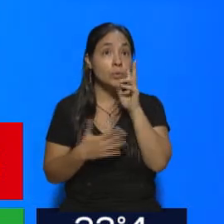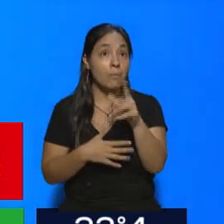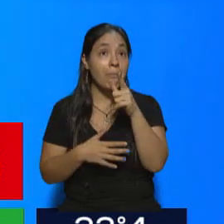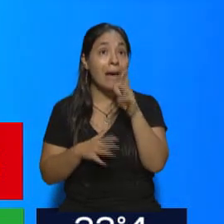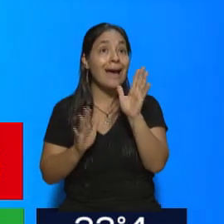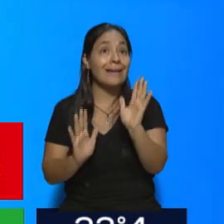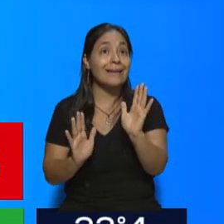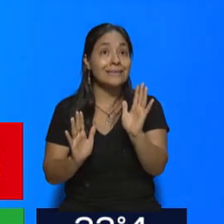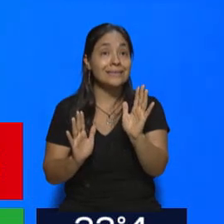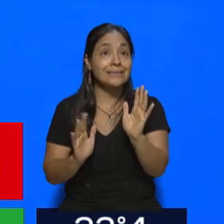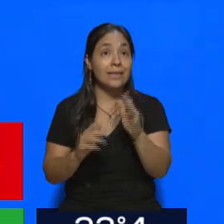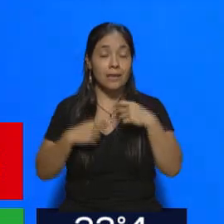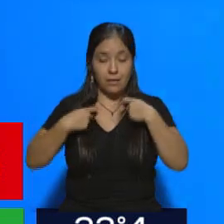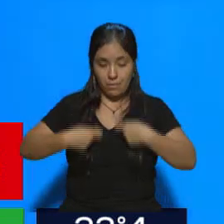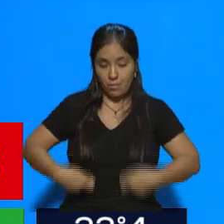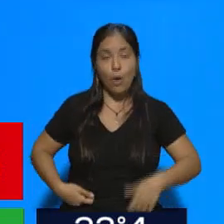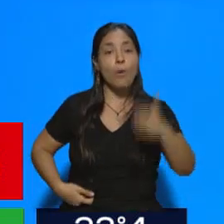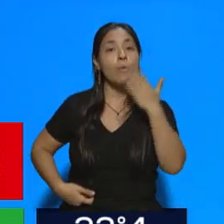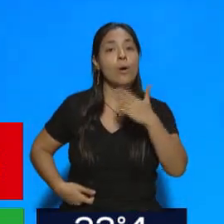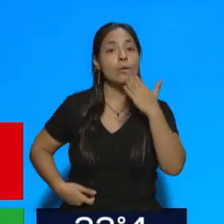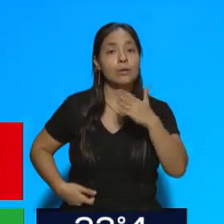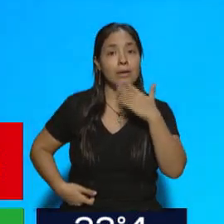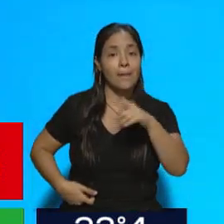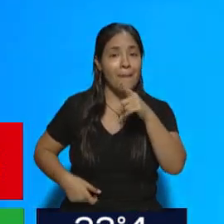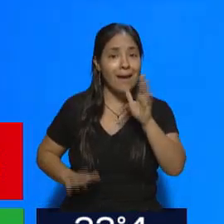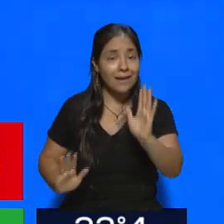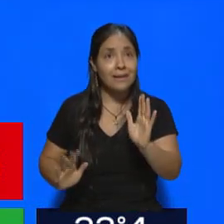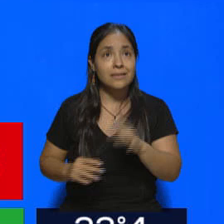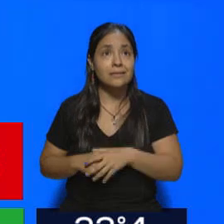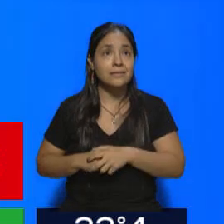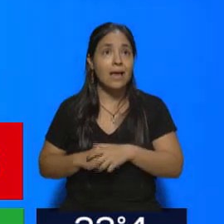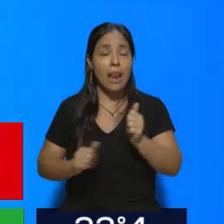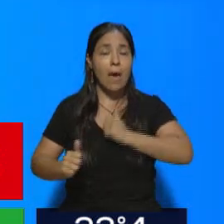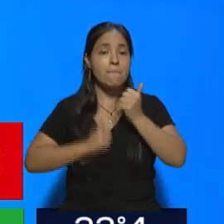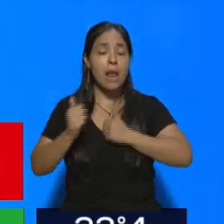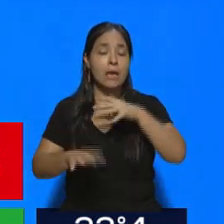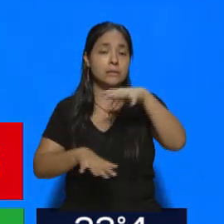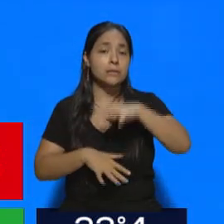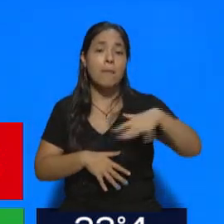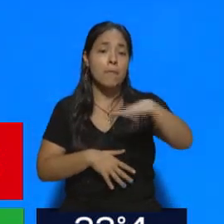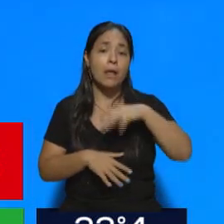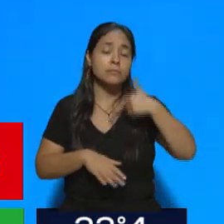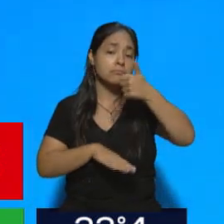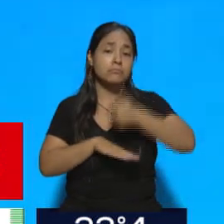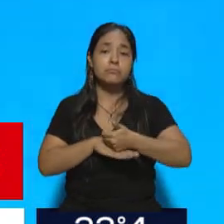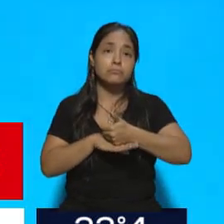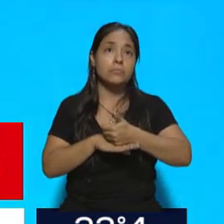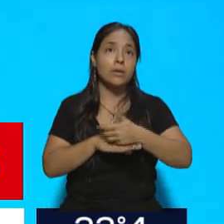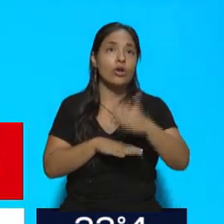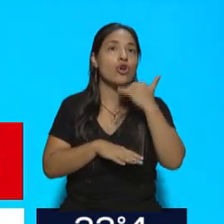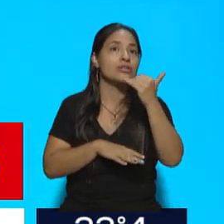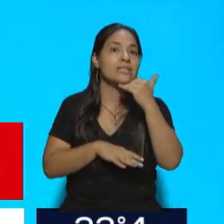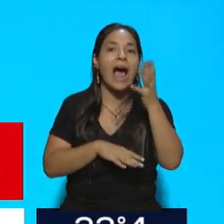Manuel, contame, vestía una casaca de Boca Juniors. Sí, una camiseta. Pero alguien que estaba en la plaza. Sí, una persona que estaba en la plaza, no se sabe